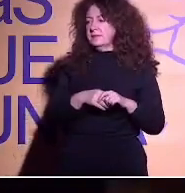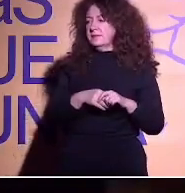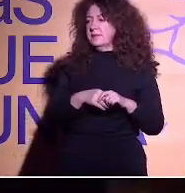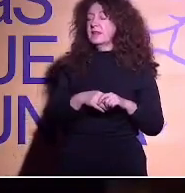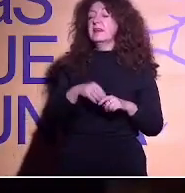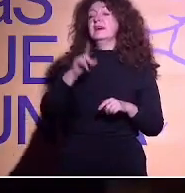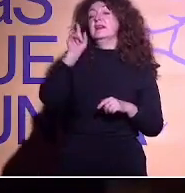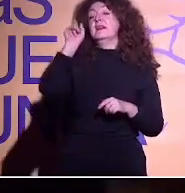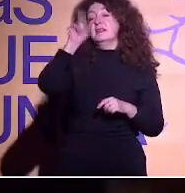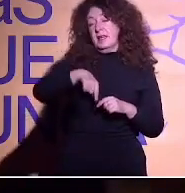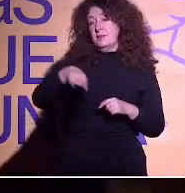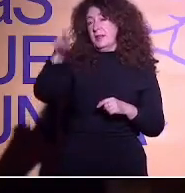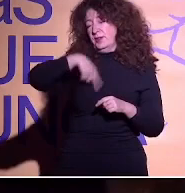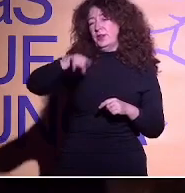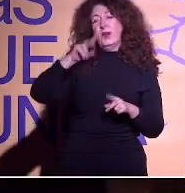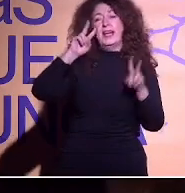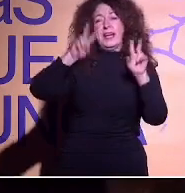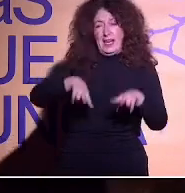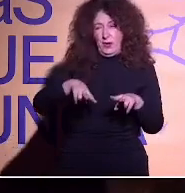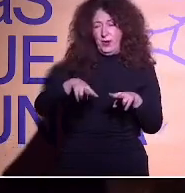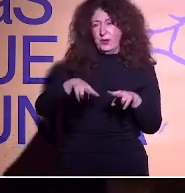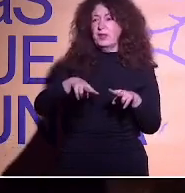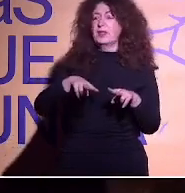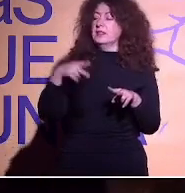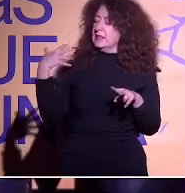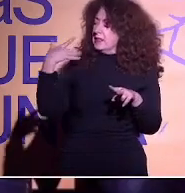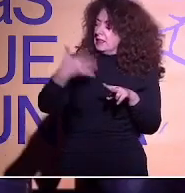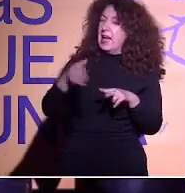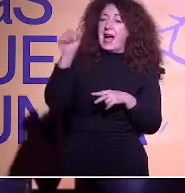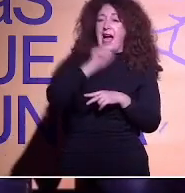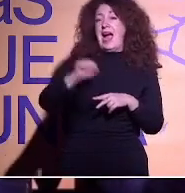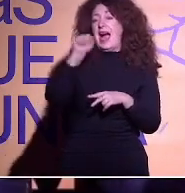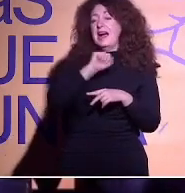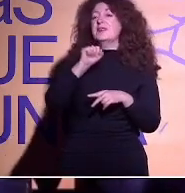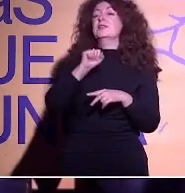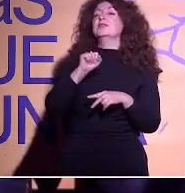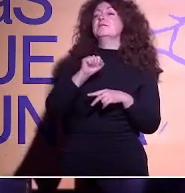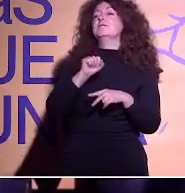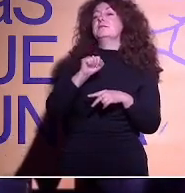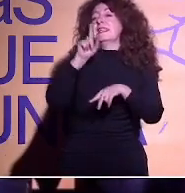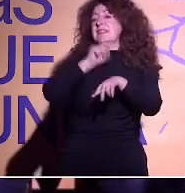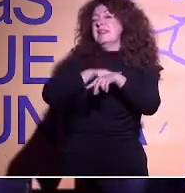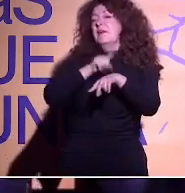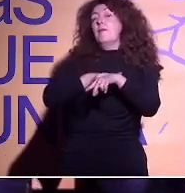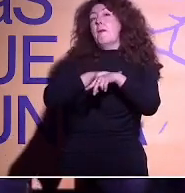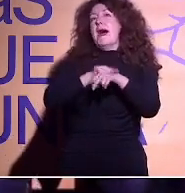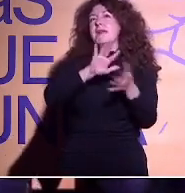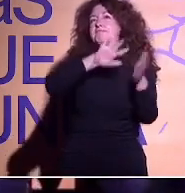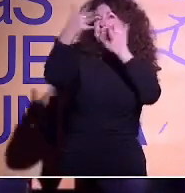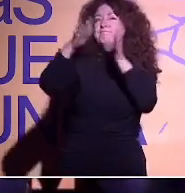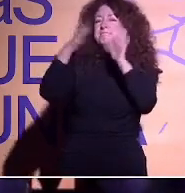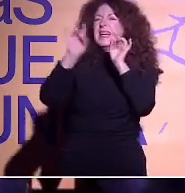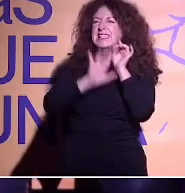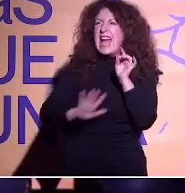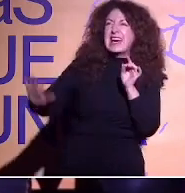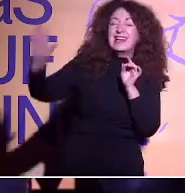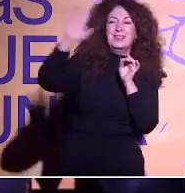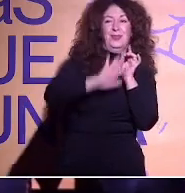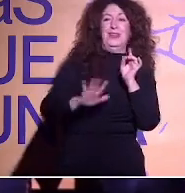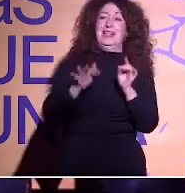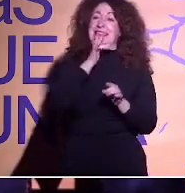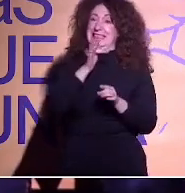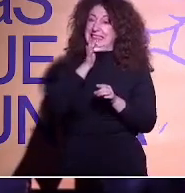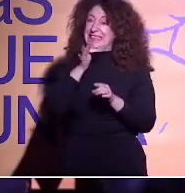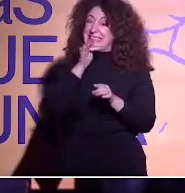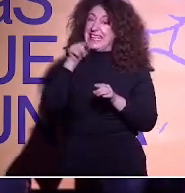recordar recocer que en estos años no Hemos llegado a tiempo a la implantación territorial Esta es